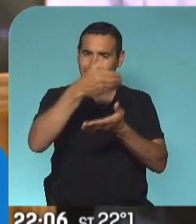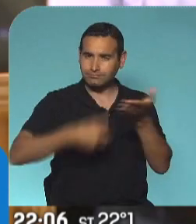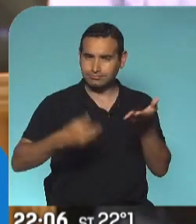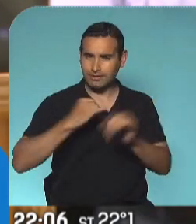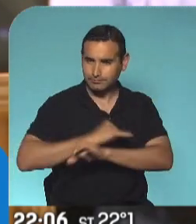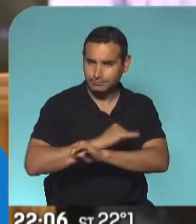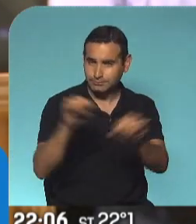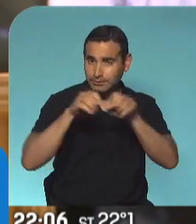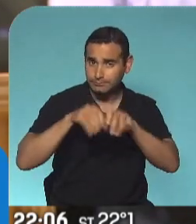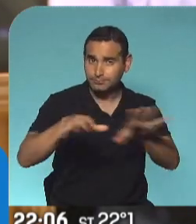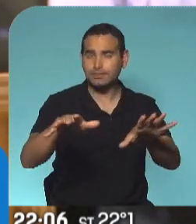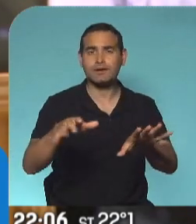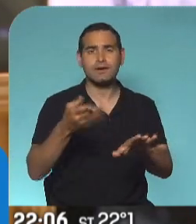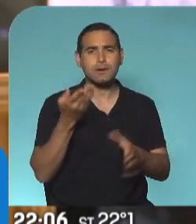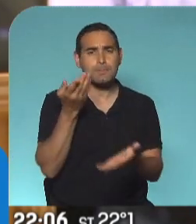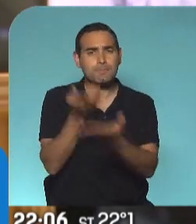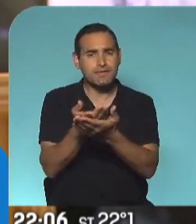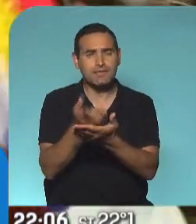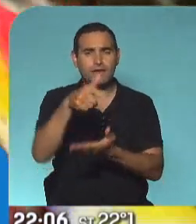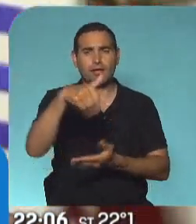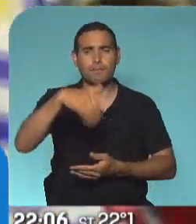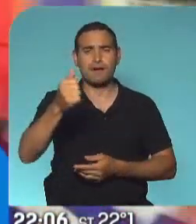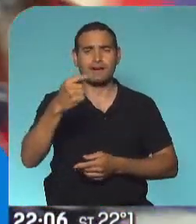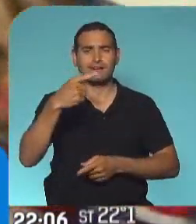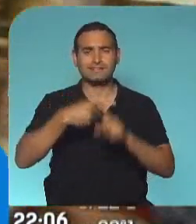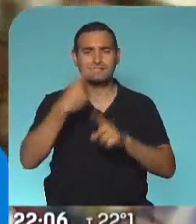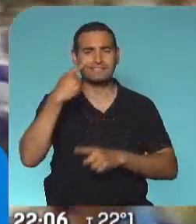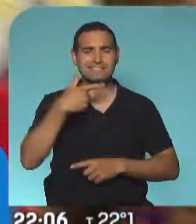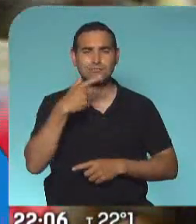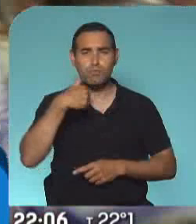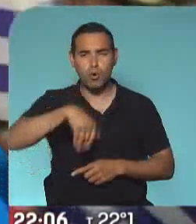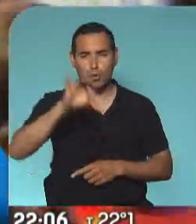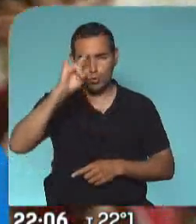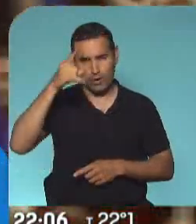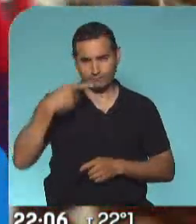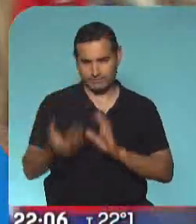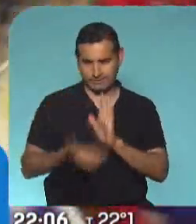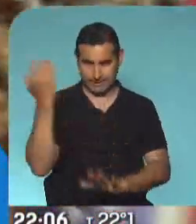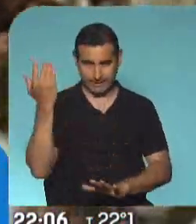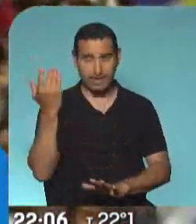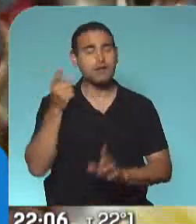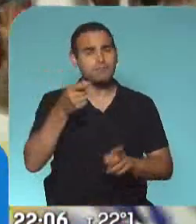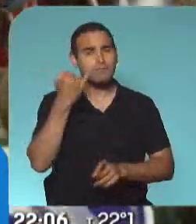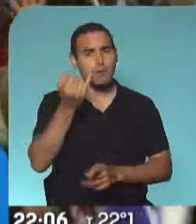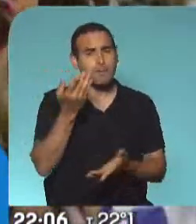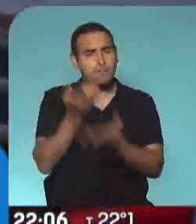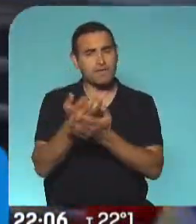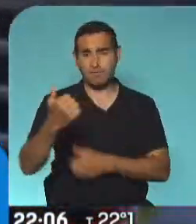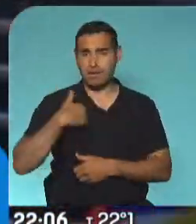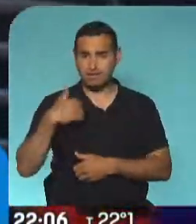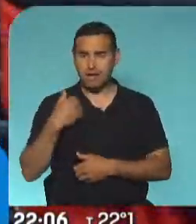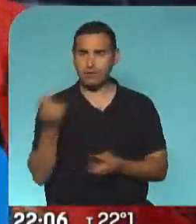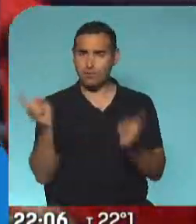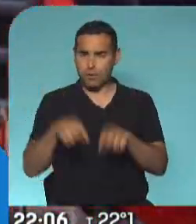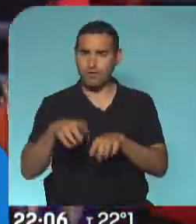Militar llamó a extirpar el marxismo de Uruguay. Y desde la cúpula de las Fuerzas Armadas abogaron por la intervención militar para restablecer